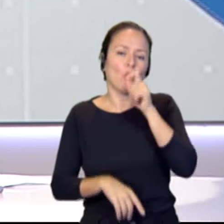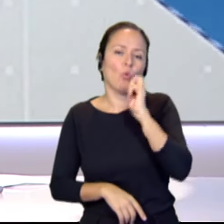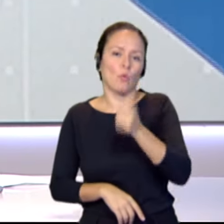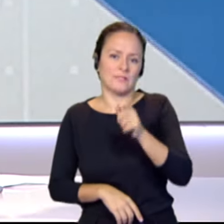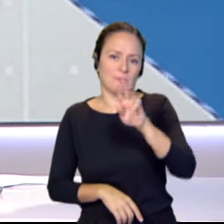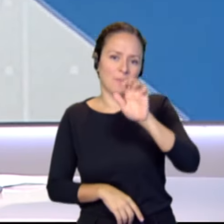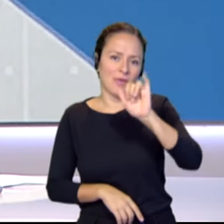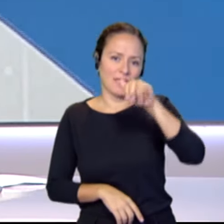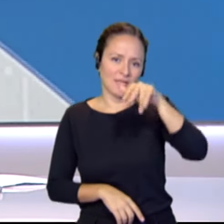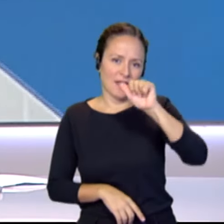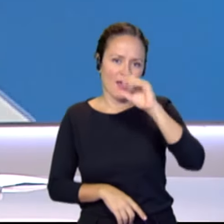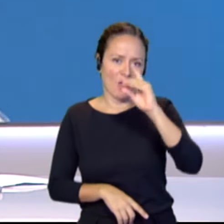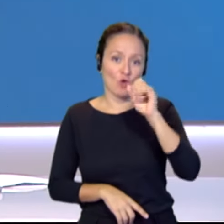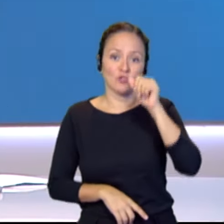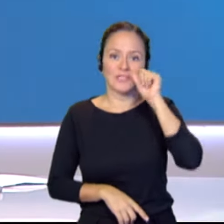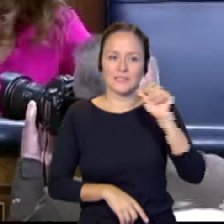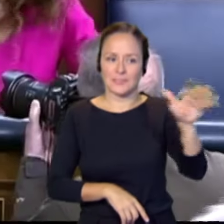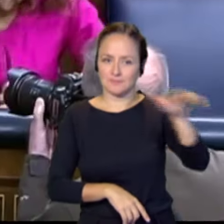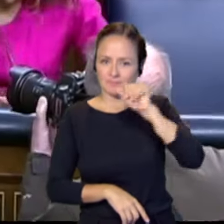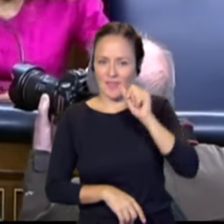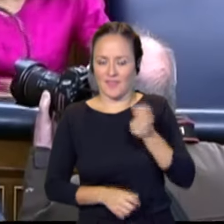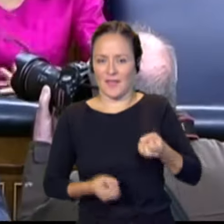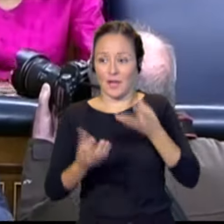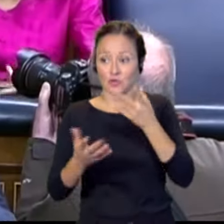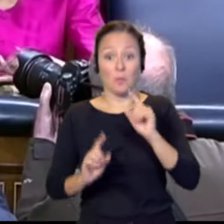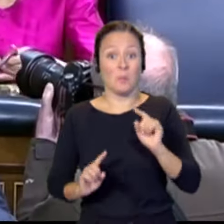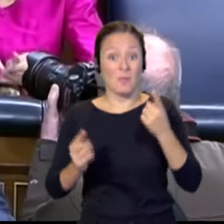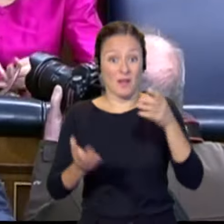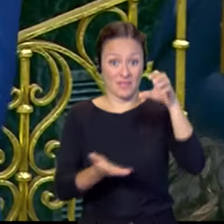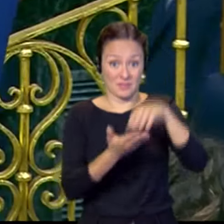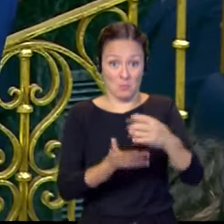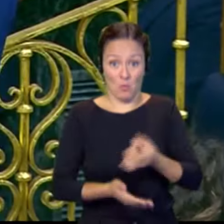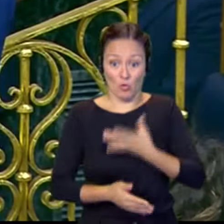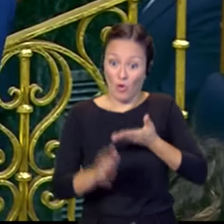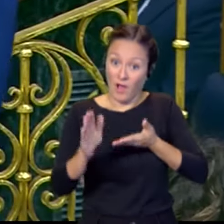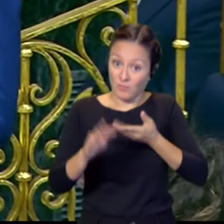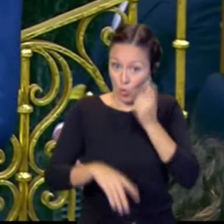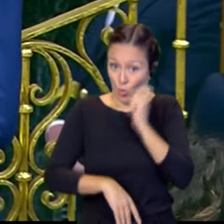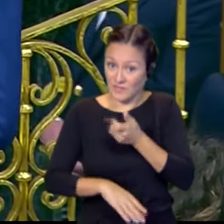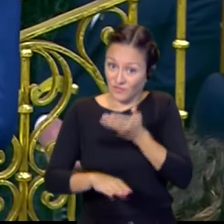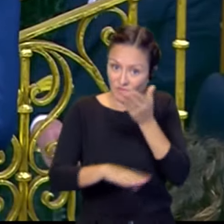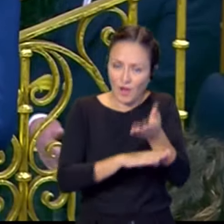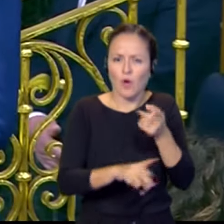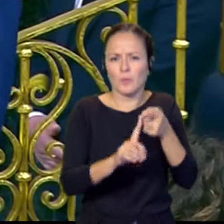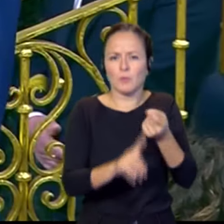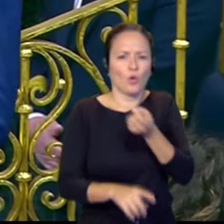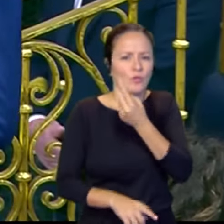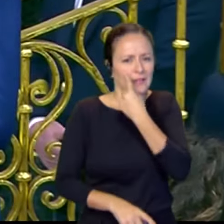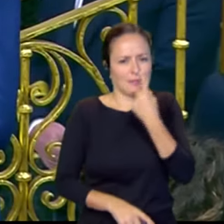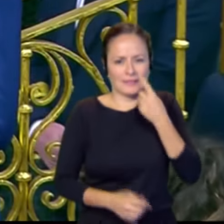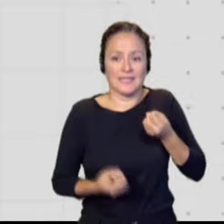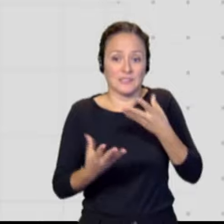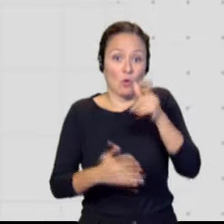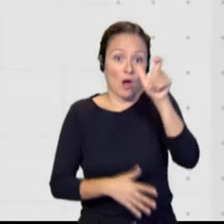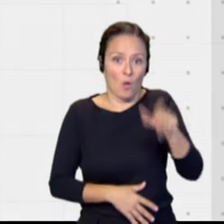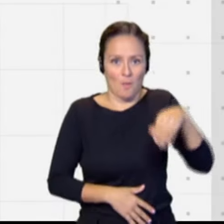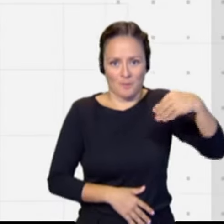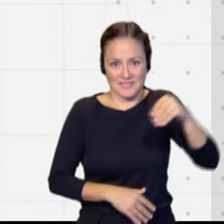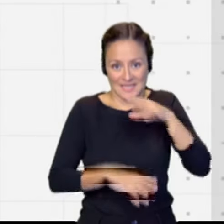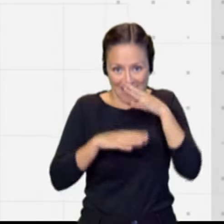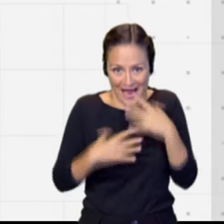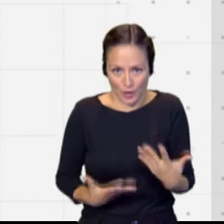Sánchez será la primera vez que un juez se desplace hasta la moncloa para tomar declaración como testigo a un presidente enactivo en